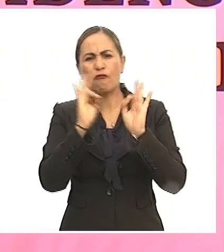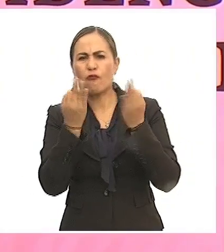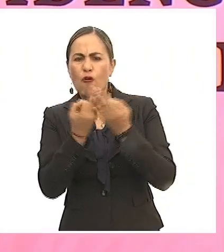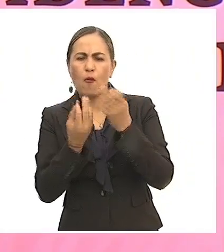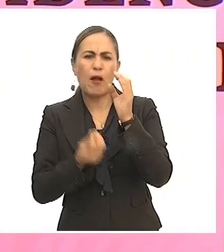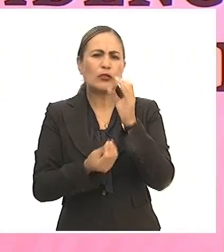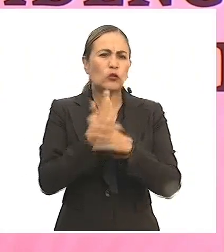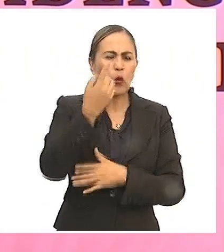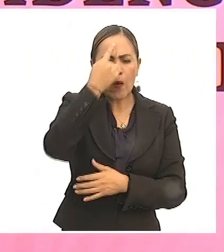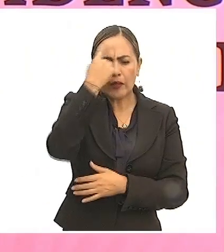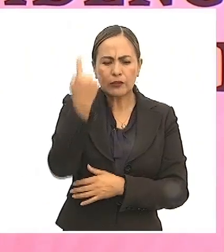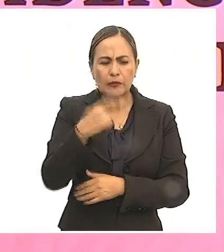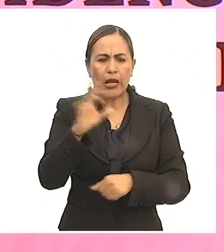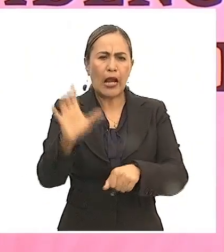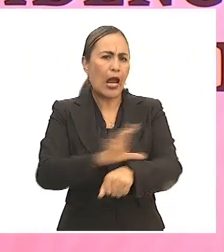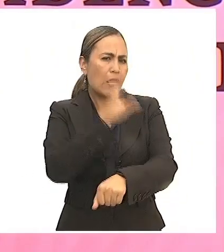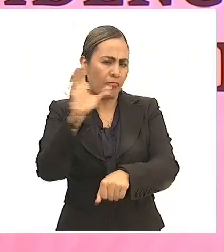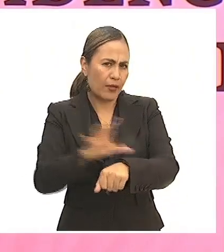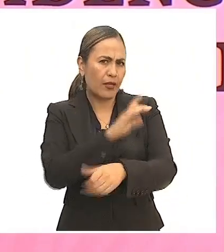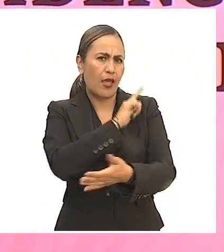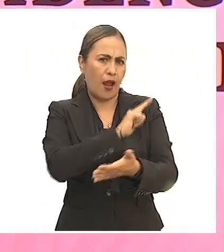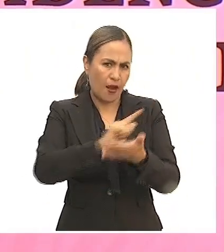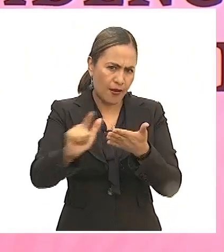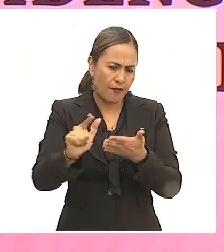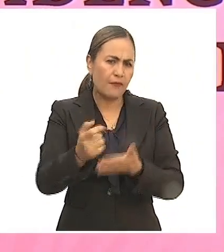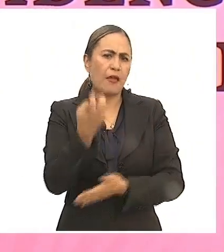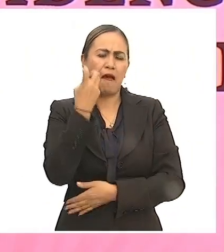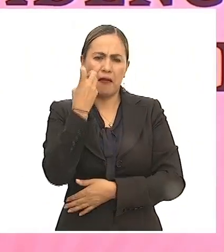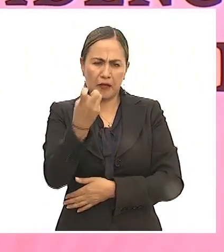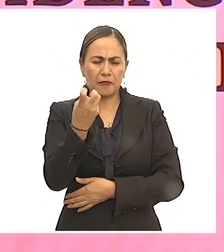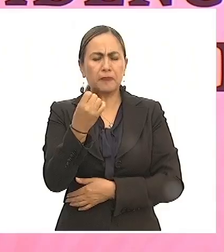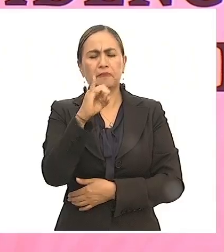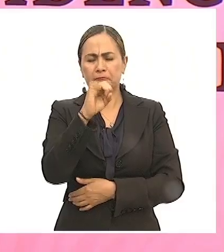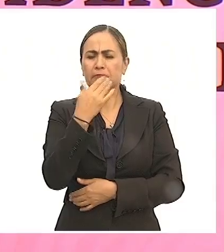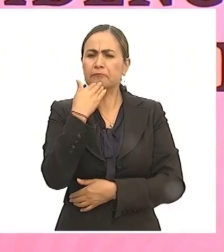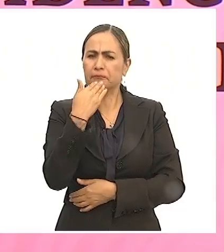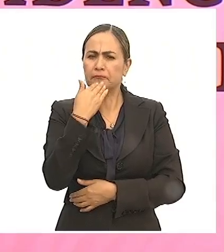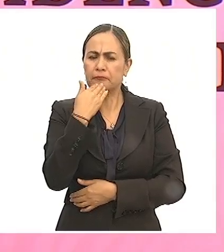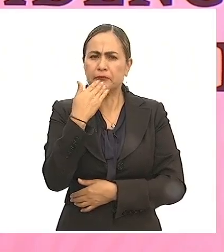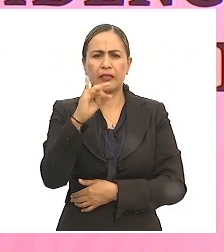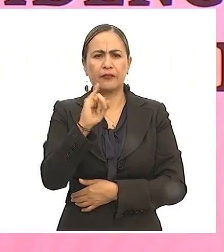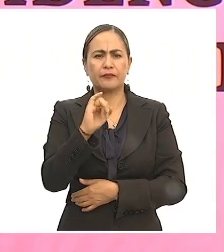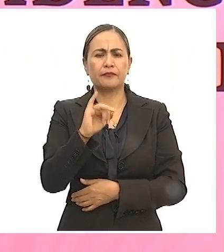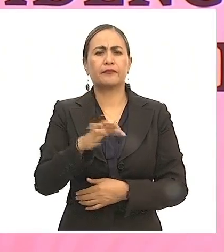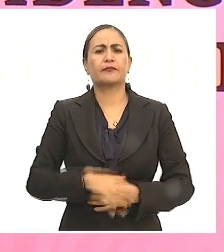opciones. Es completamente racional conservar un recurso no